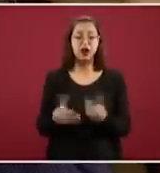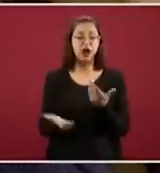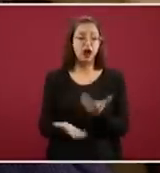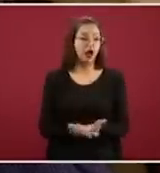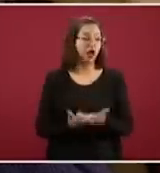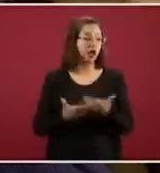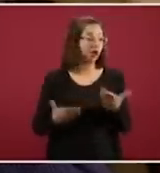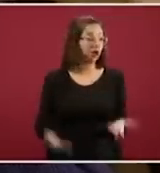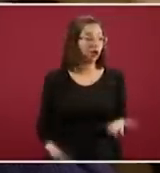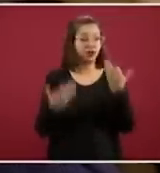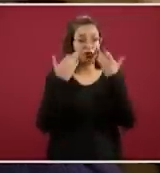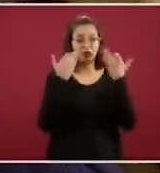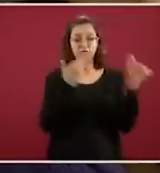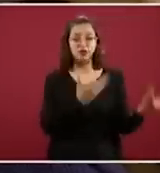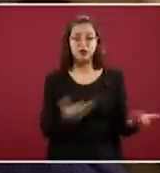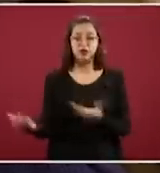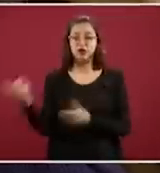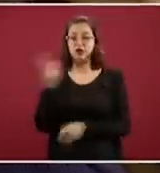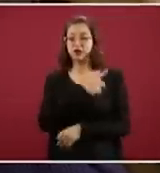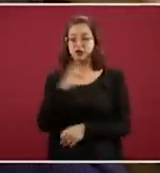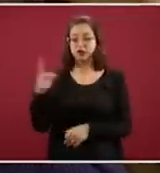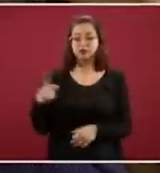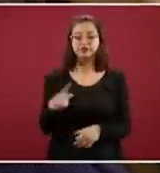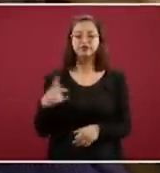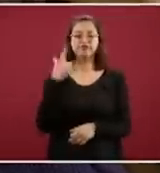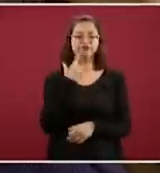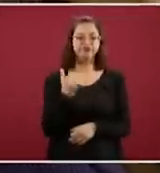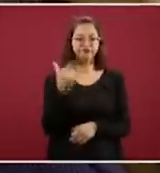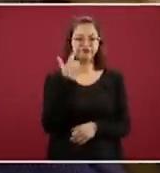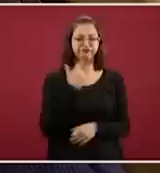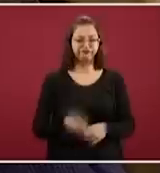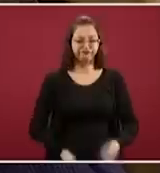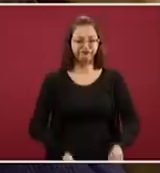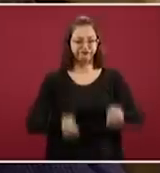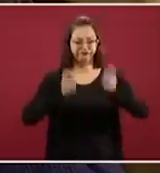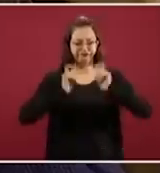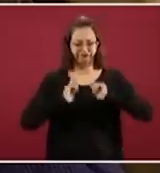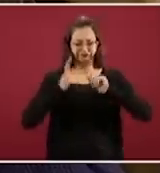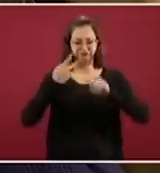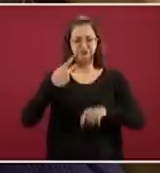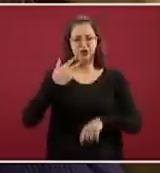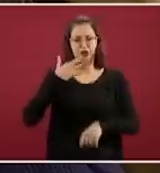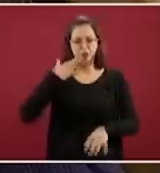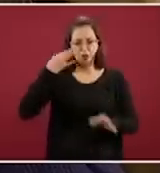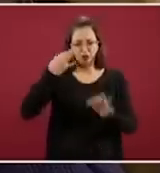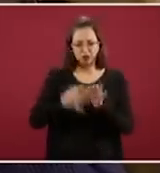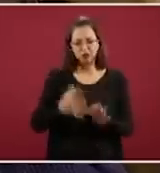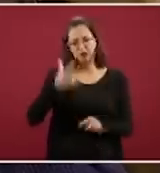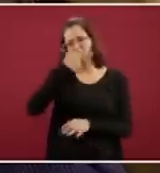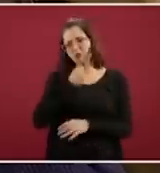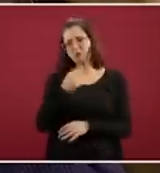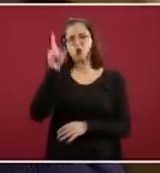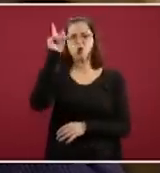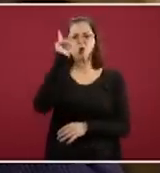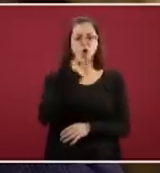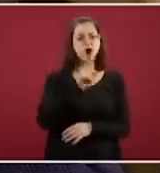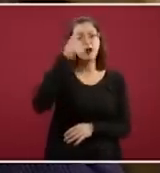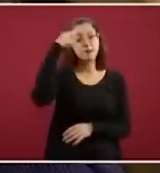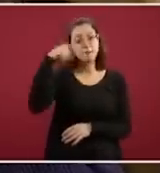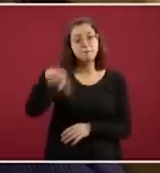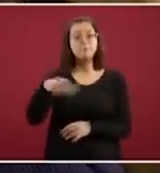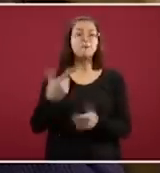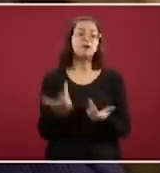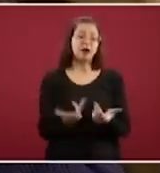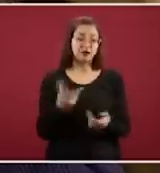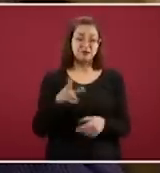actual dice que debemos tomar nuestro papel como ciudadana y ciudadano para